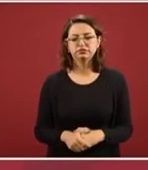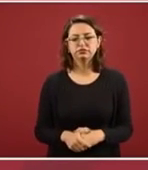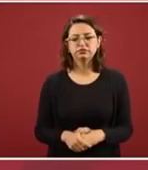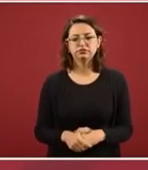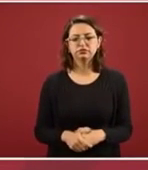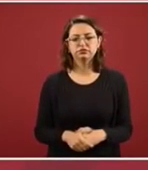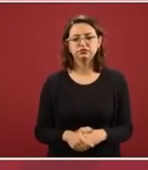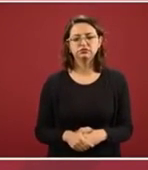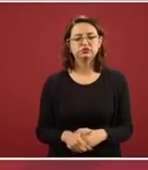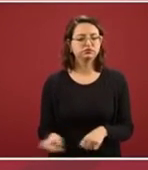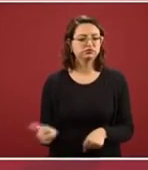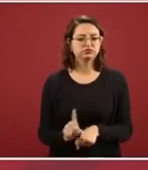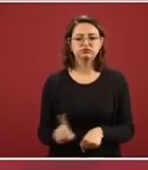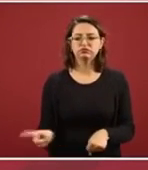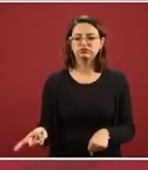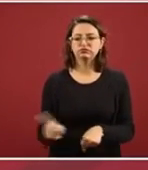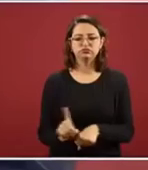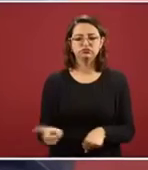eso diario.